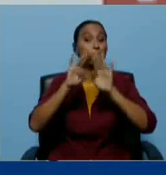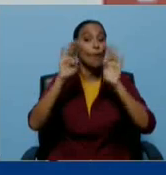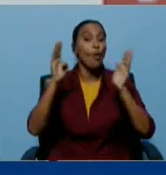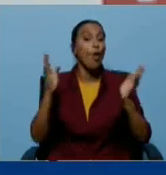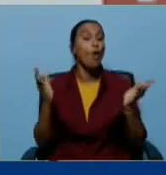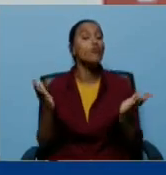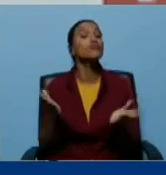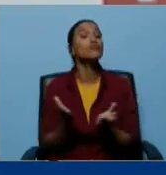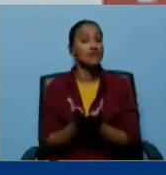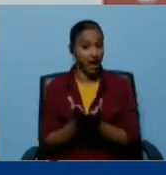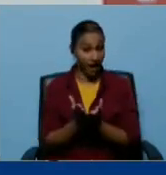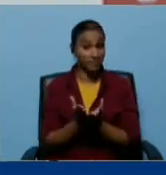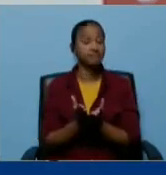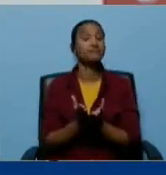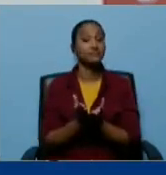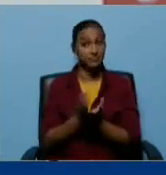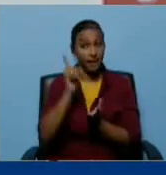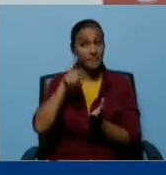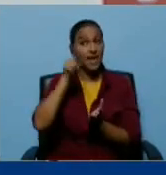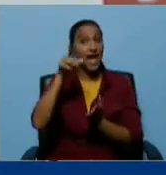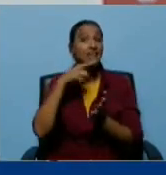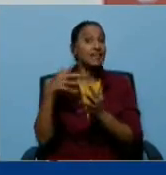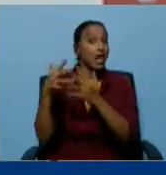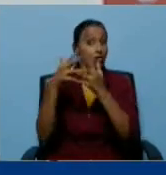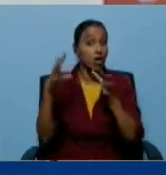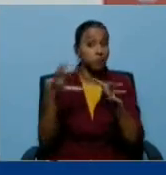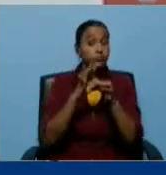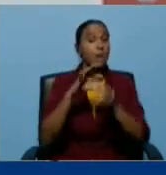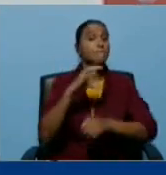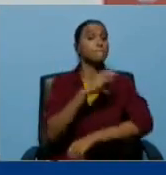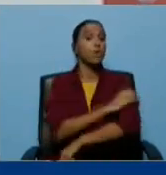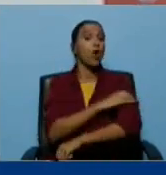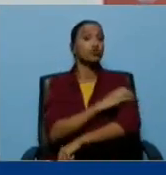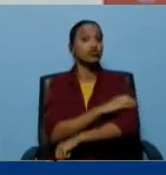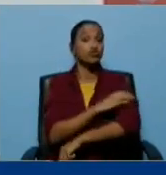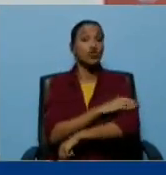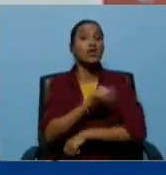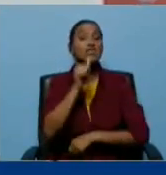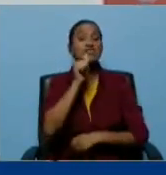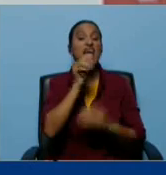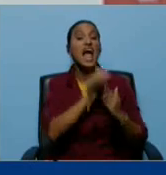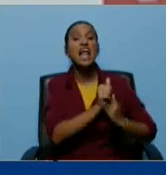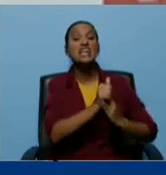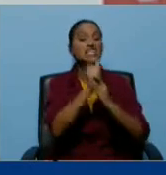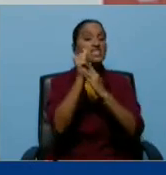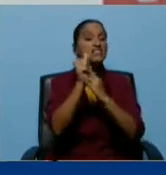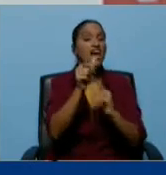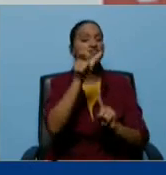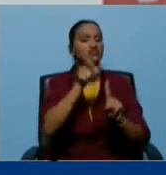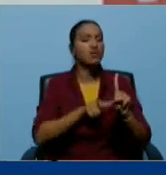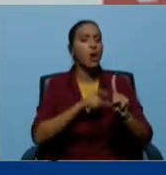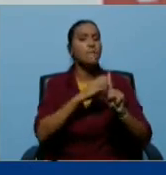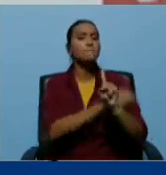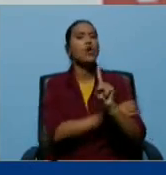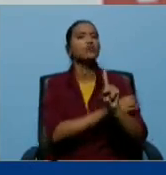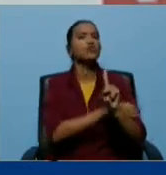Para entonces, la derecha mundial la encabezaba un tipo